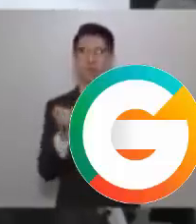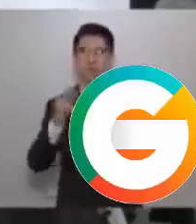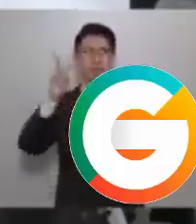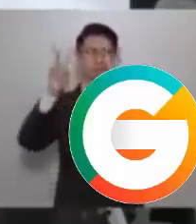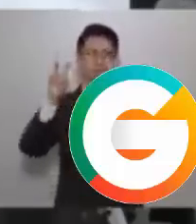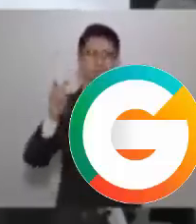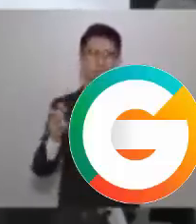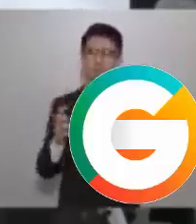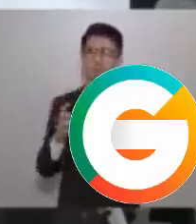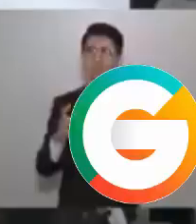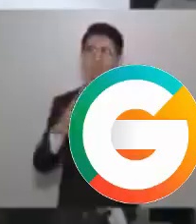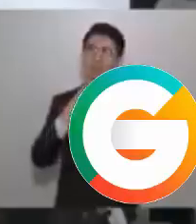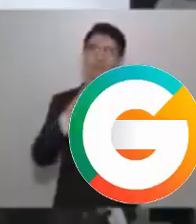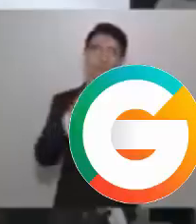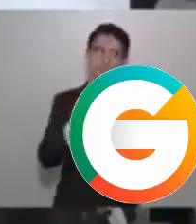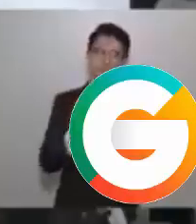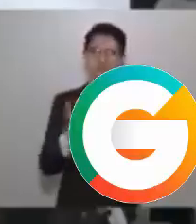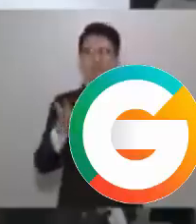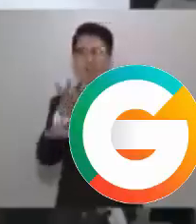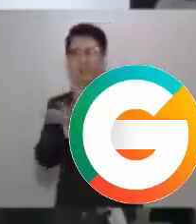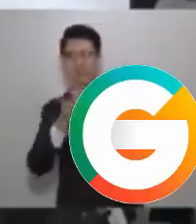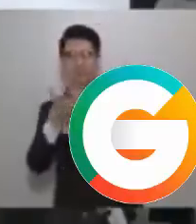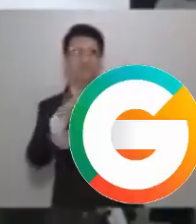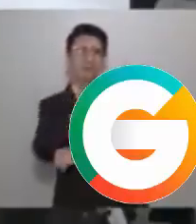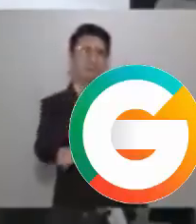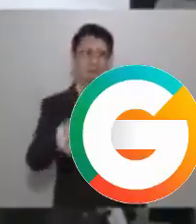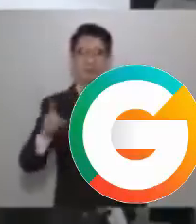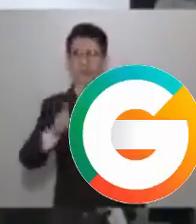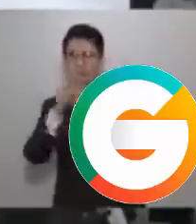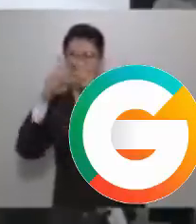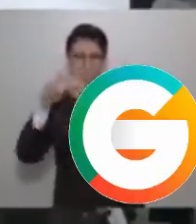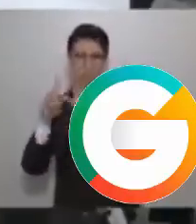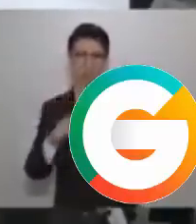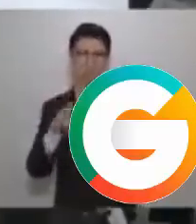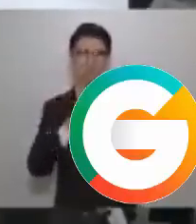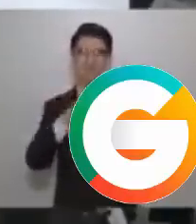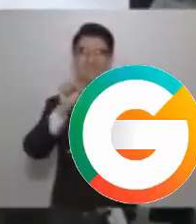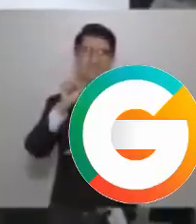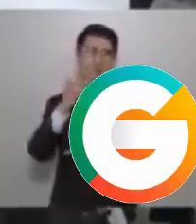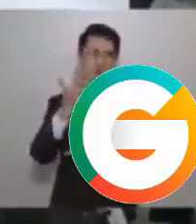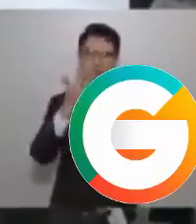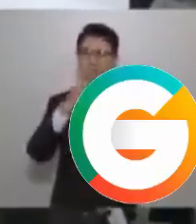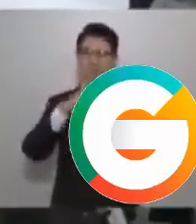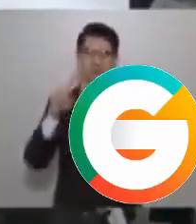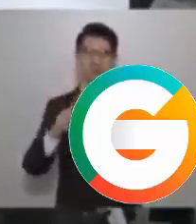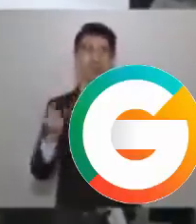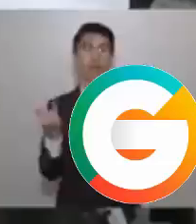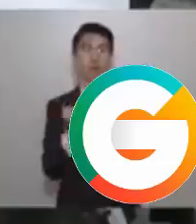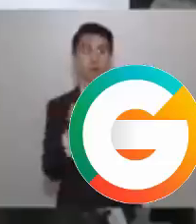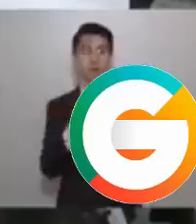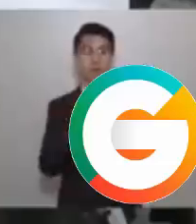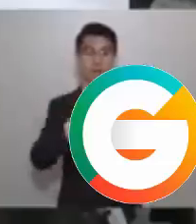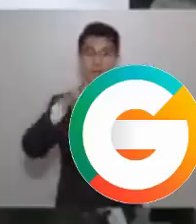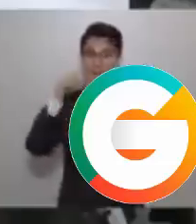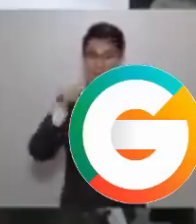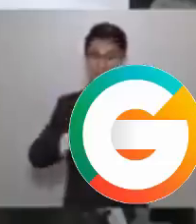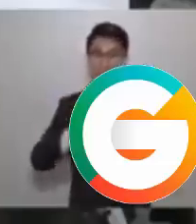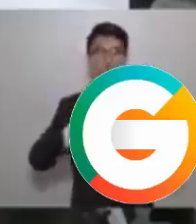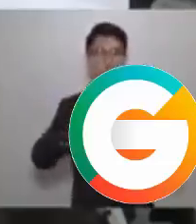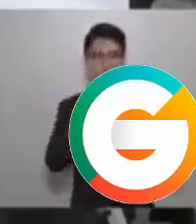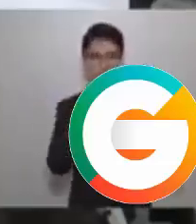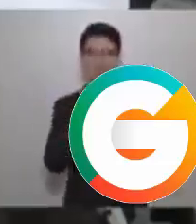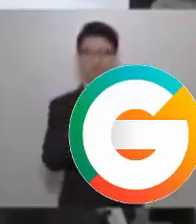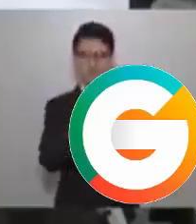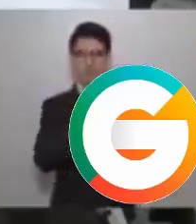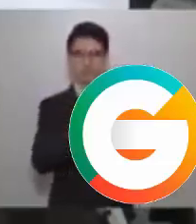Y quejas al buzón se han recepcionado 138. Y además, en cuanto a exámenes de confianza, estamos en un 98% de personas